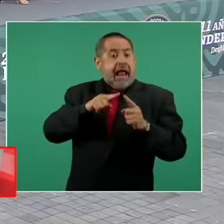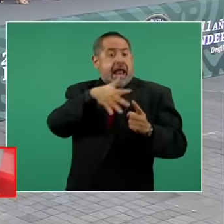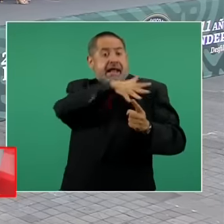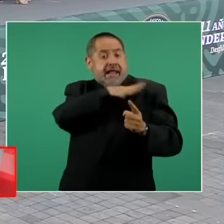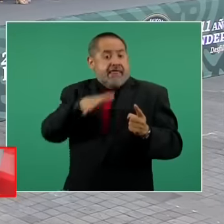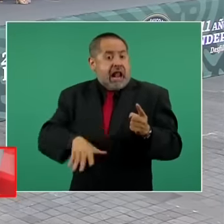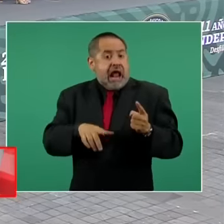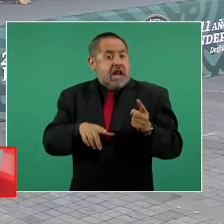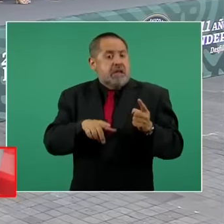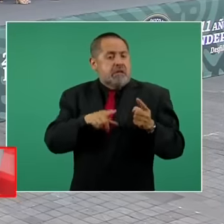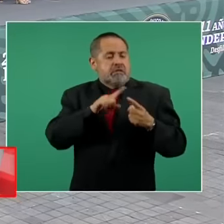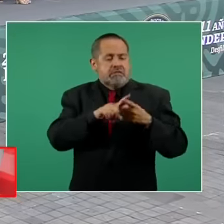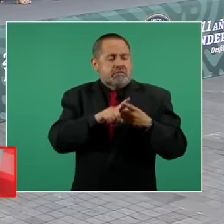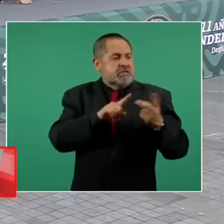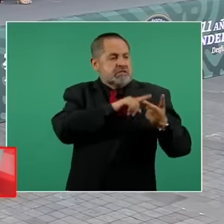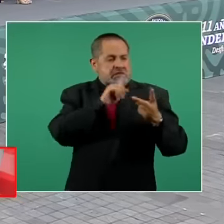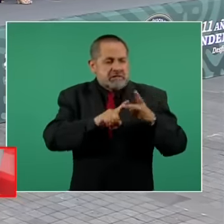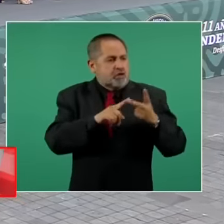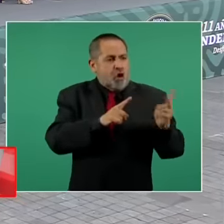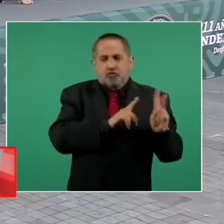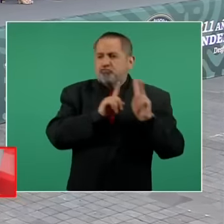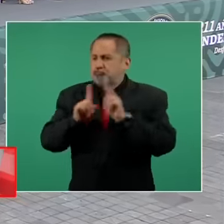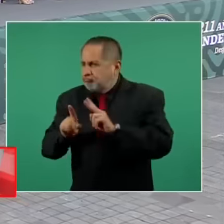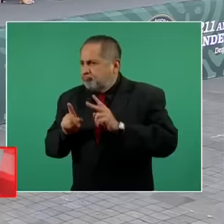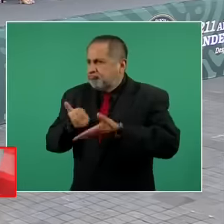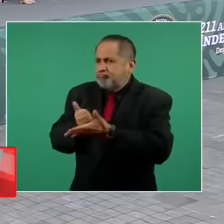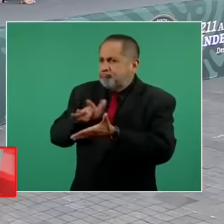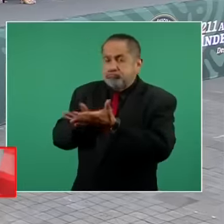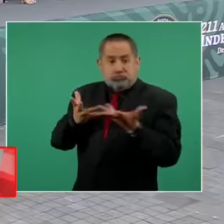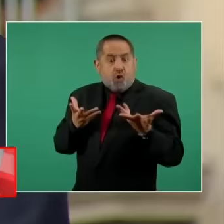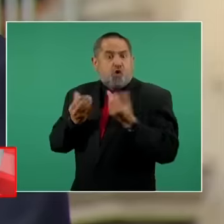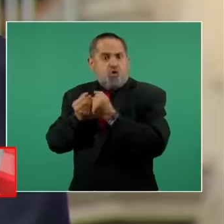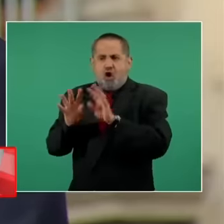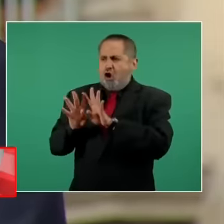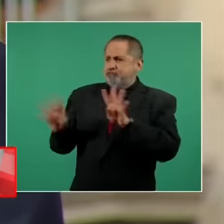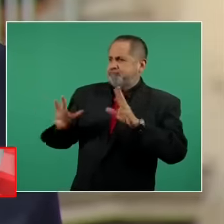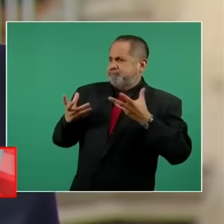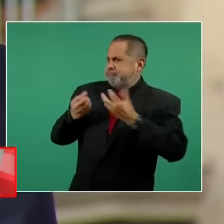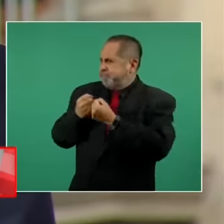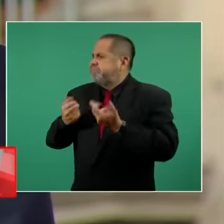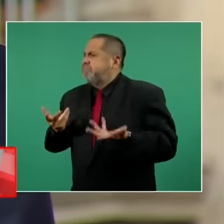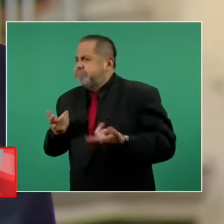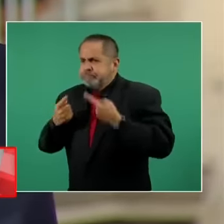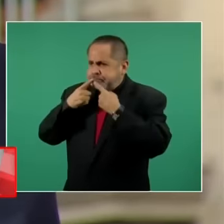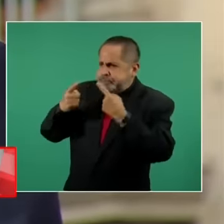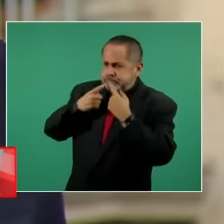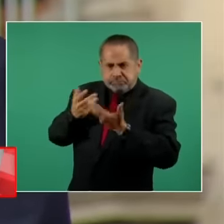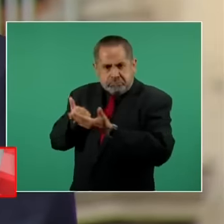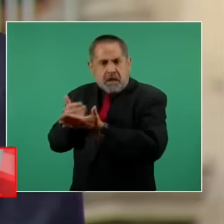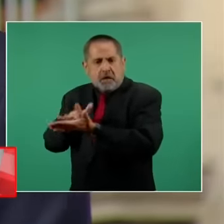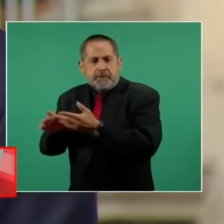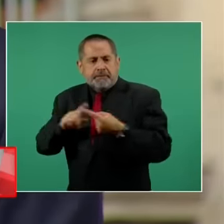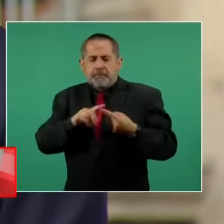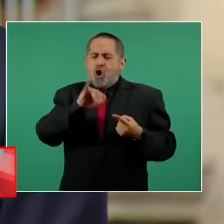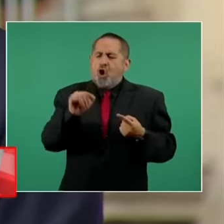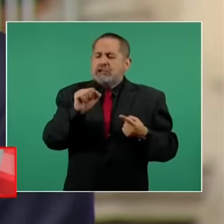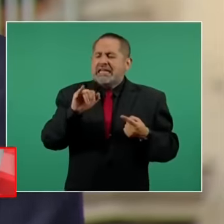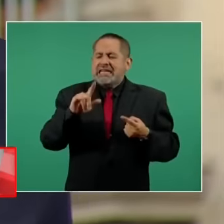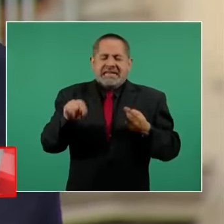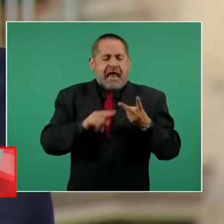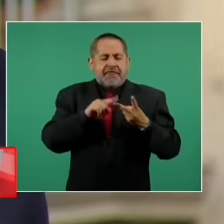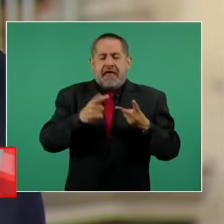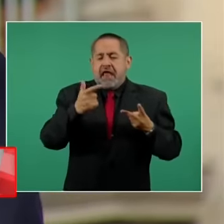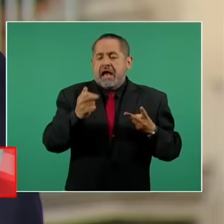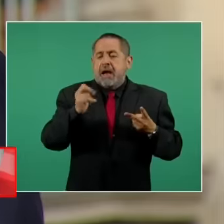Ejército Libertador cubano y conformaron parte del cuadro de sus principales jefes, José Inclán Risco y